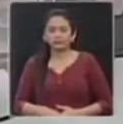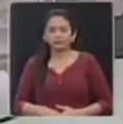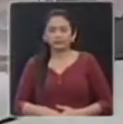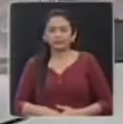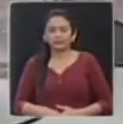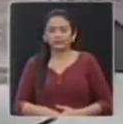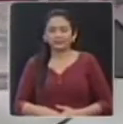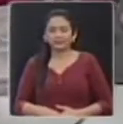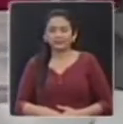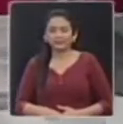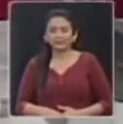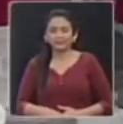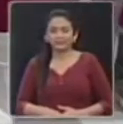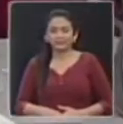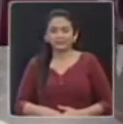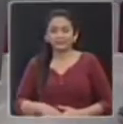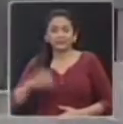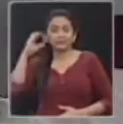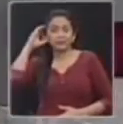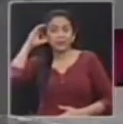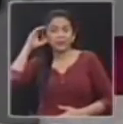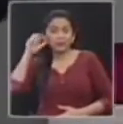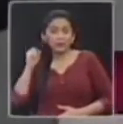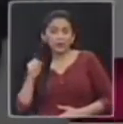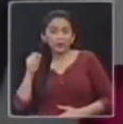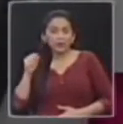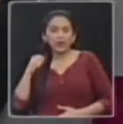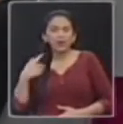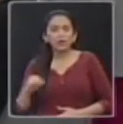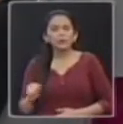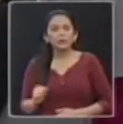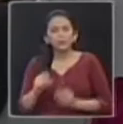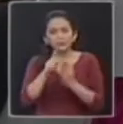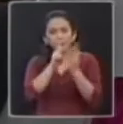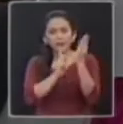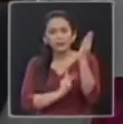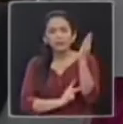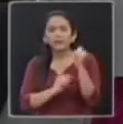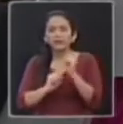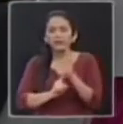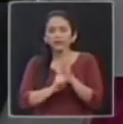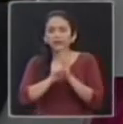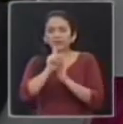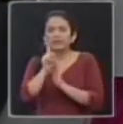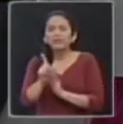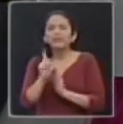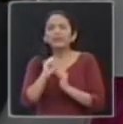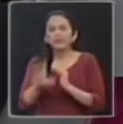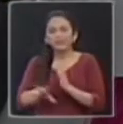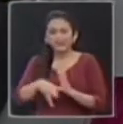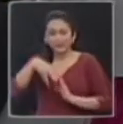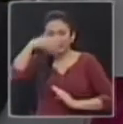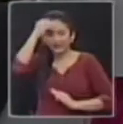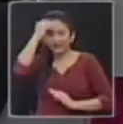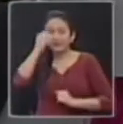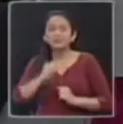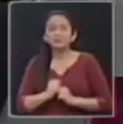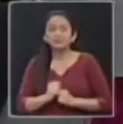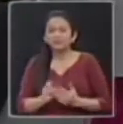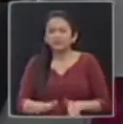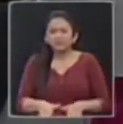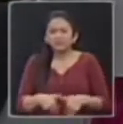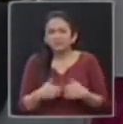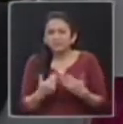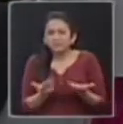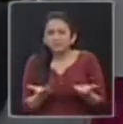Se va a realizar por primera vez en Cuenca el programa de desarrollo emprendedor de Ed Smith's School Bootcamp Intensivo, que